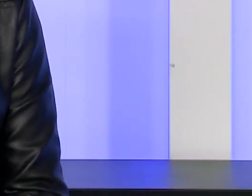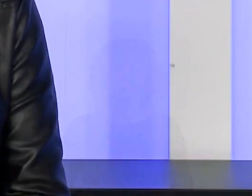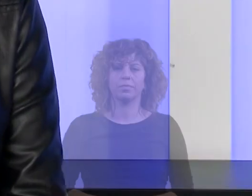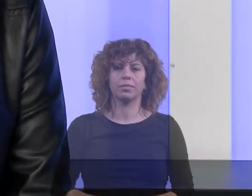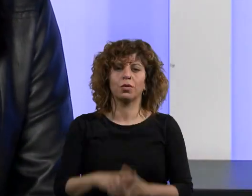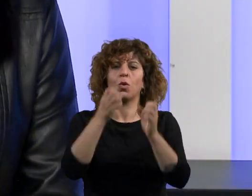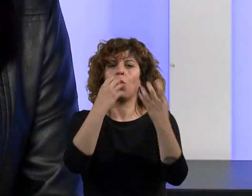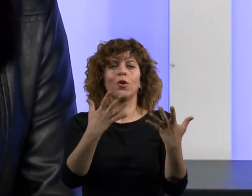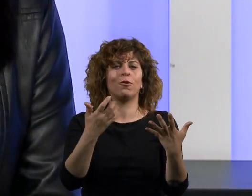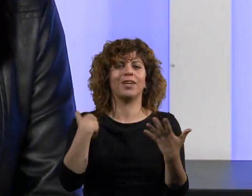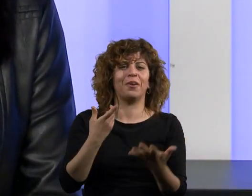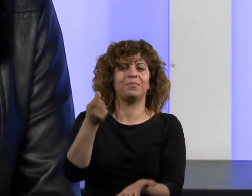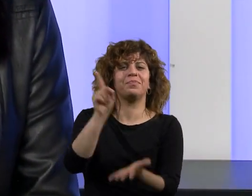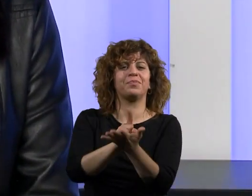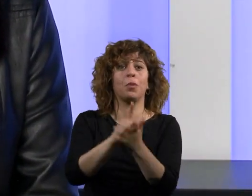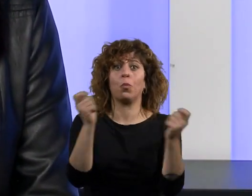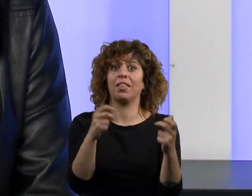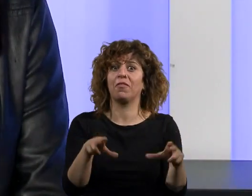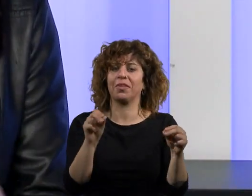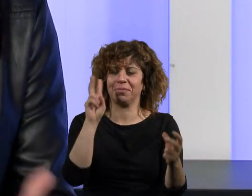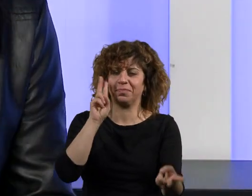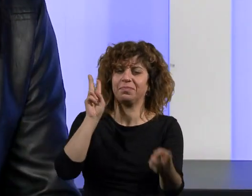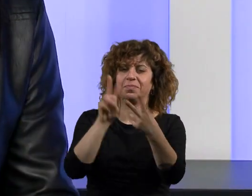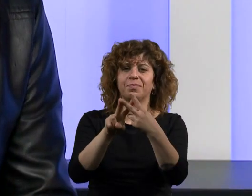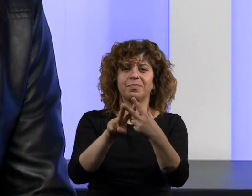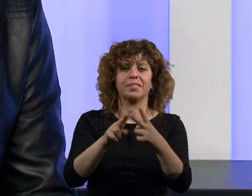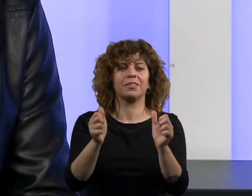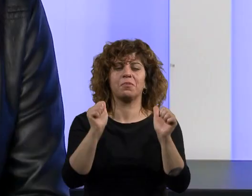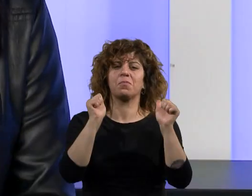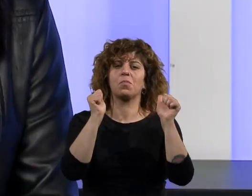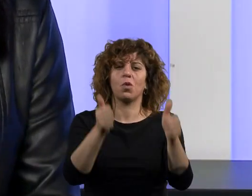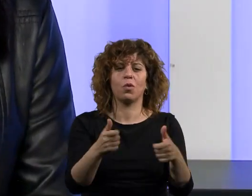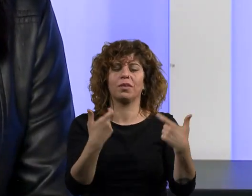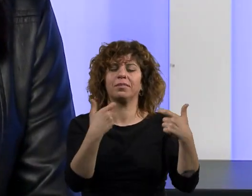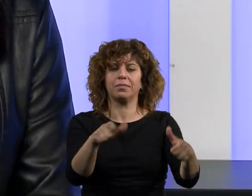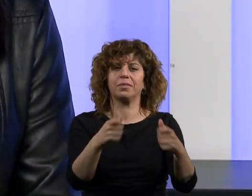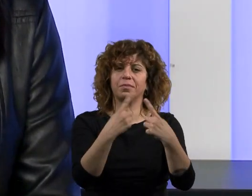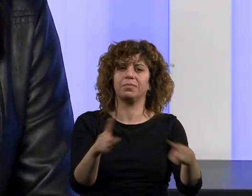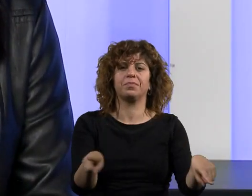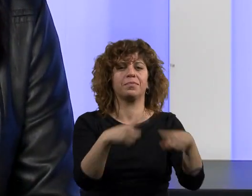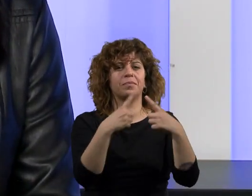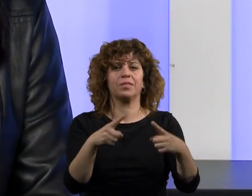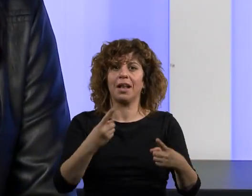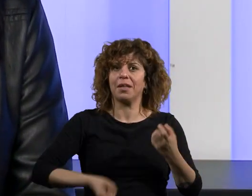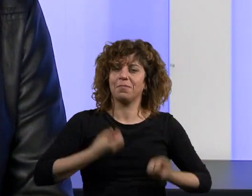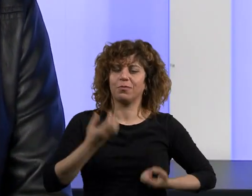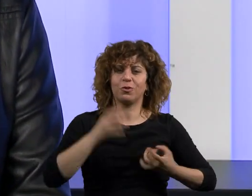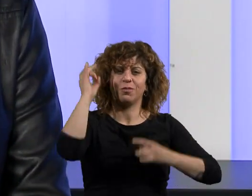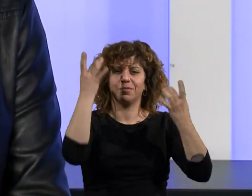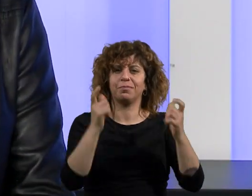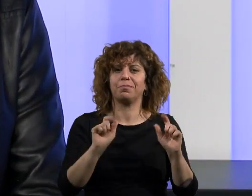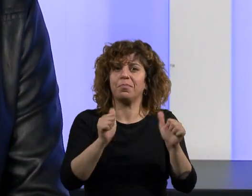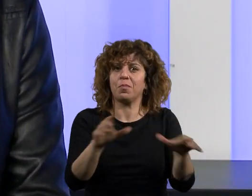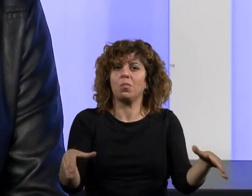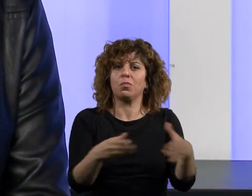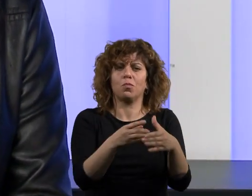Bueno, pues ya estamos de vuelta de publicidad y bueno, vamos a empezar con nuestro apartado musical de Impulso Creativo y vamos a empezar con una banda